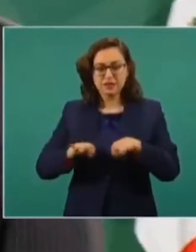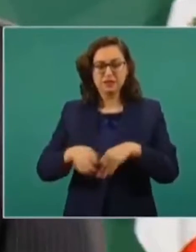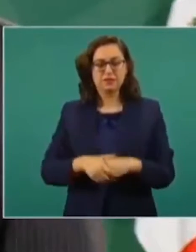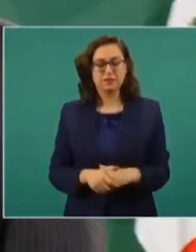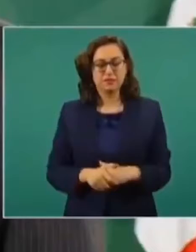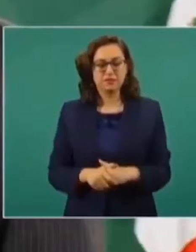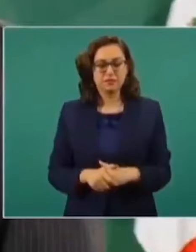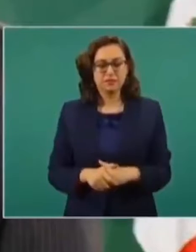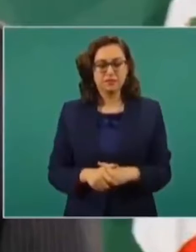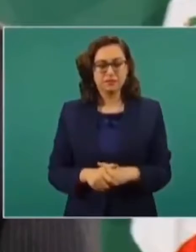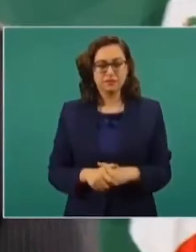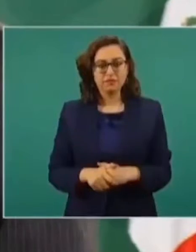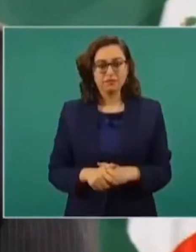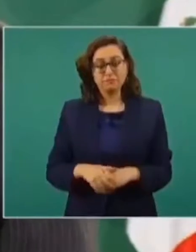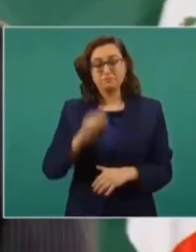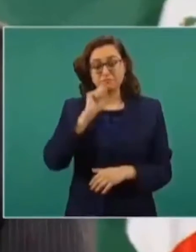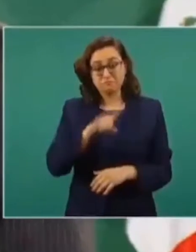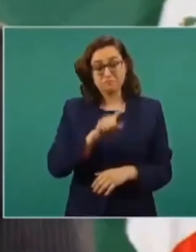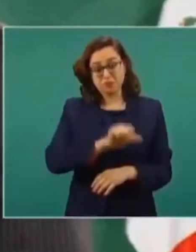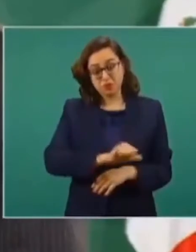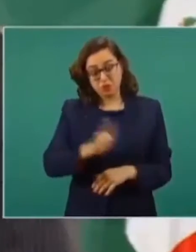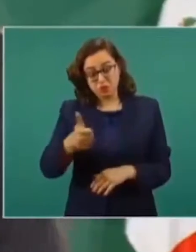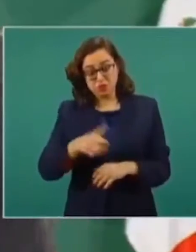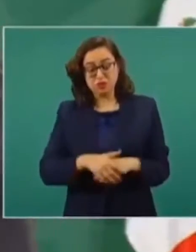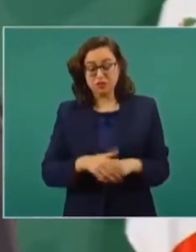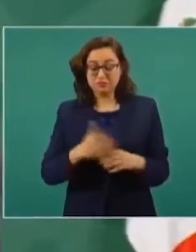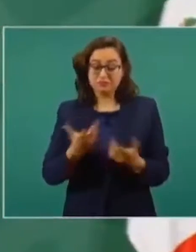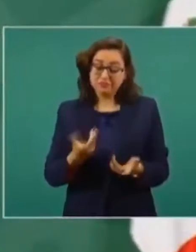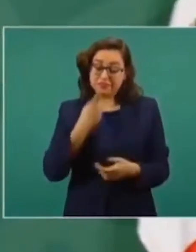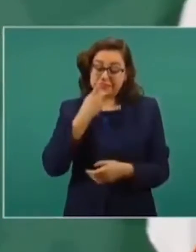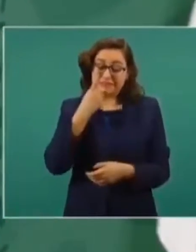Y voy a decir otra cosa que le va a molestar mucho a los